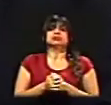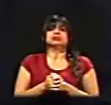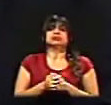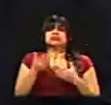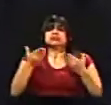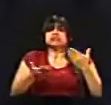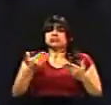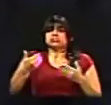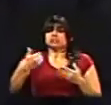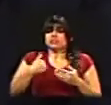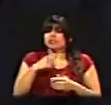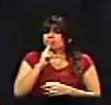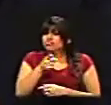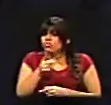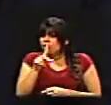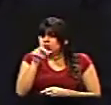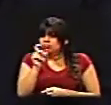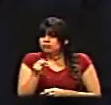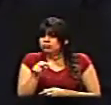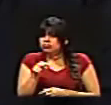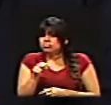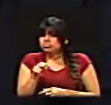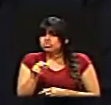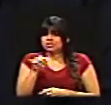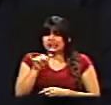¿Puede tener un efecto real, de alguna manera,